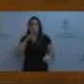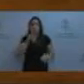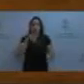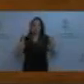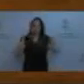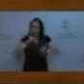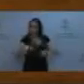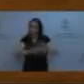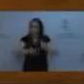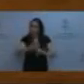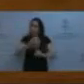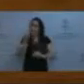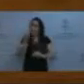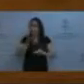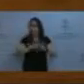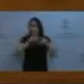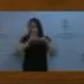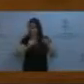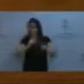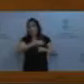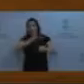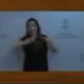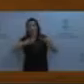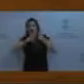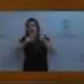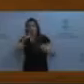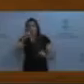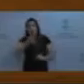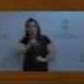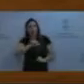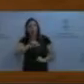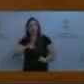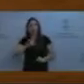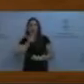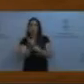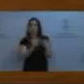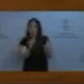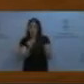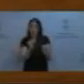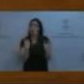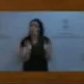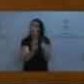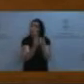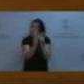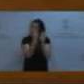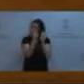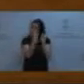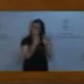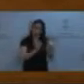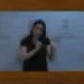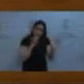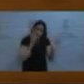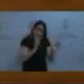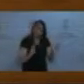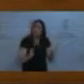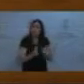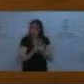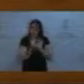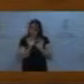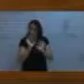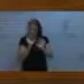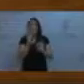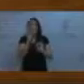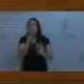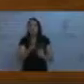para Asturias, para los asturianos, que esta comunidad tenga un presupuesto social, señor Llamazares, pero que también